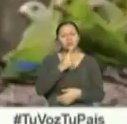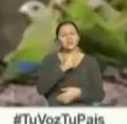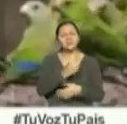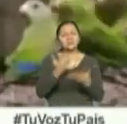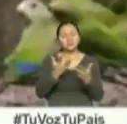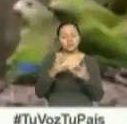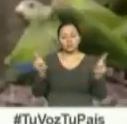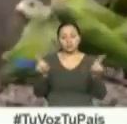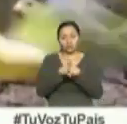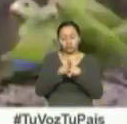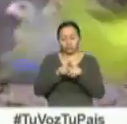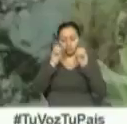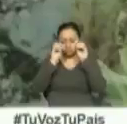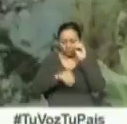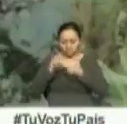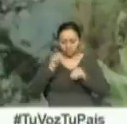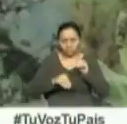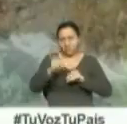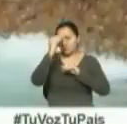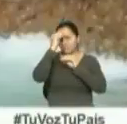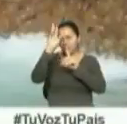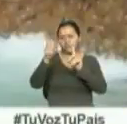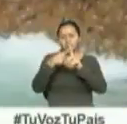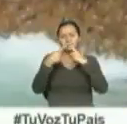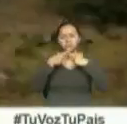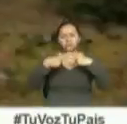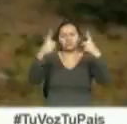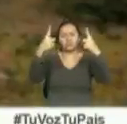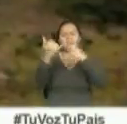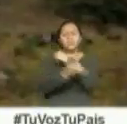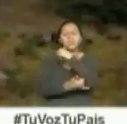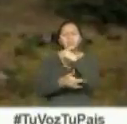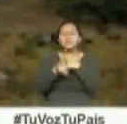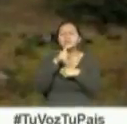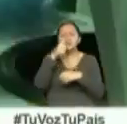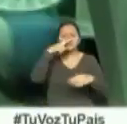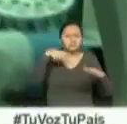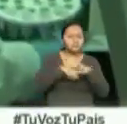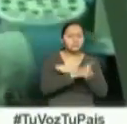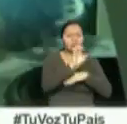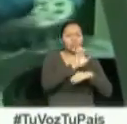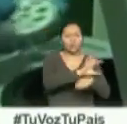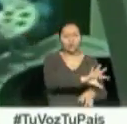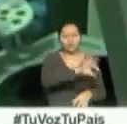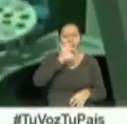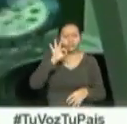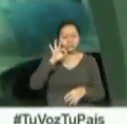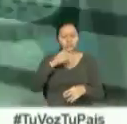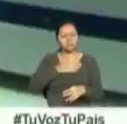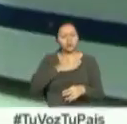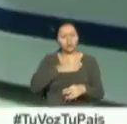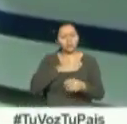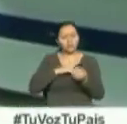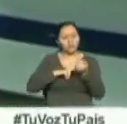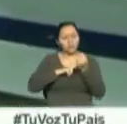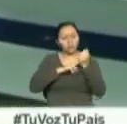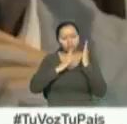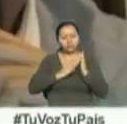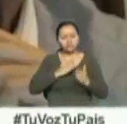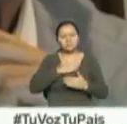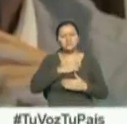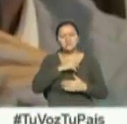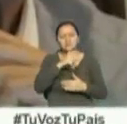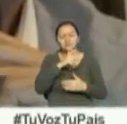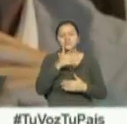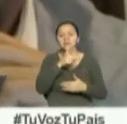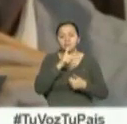primer informe de biopiratería que identifica a los países que han accedido ilegalmente a los recursos genéticos endémicos ecuatorianos.